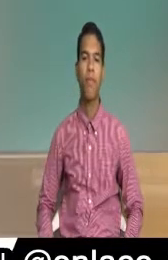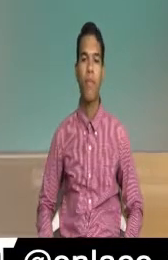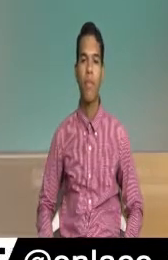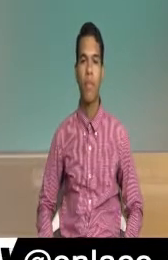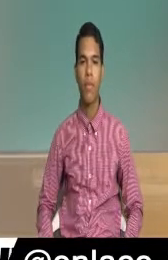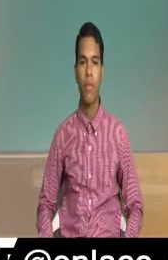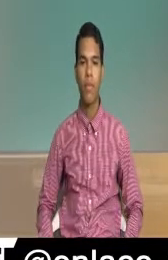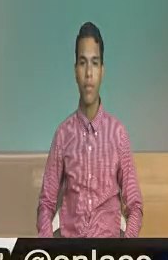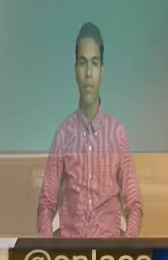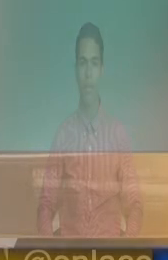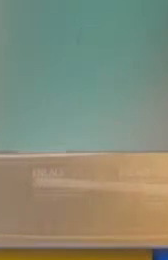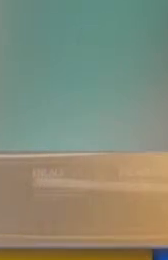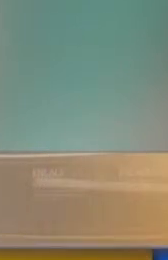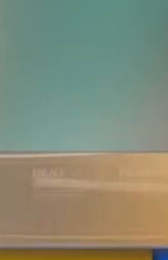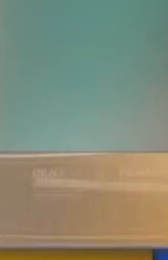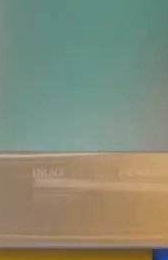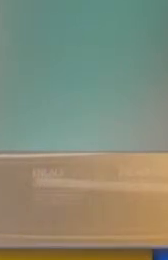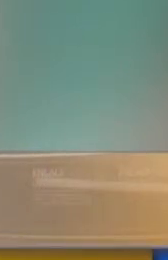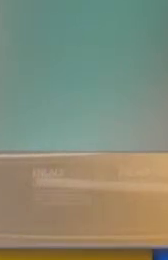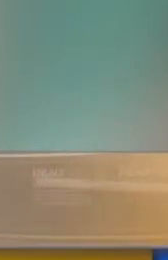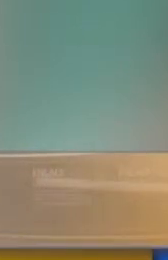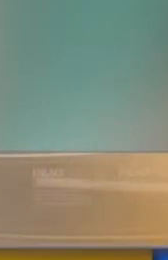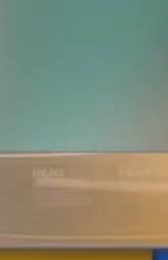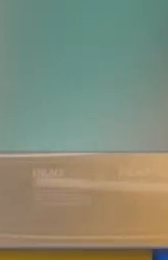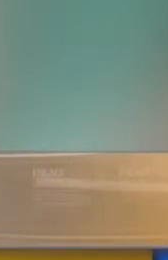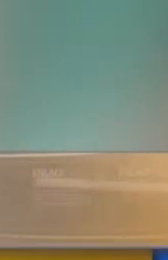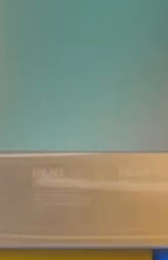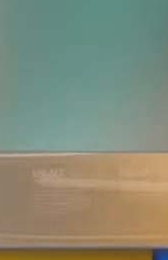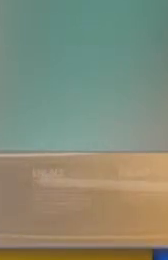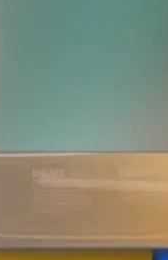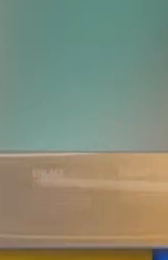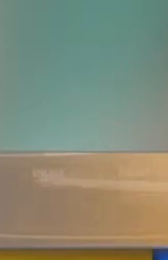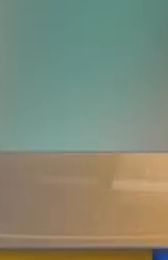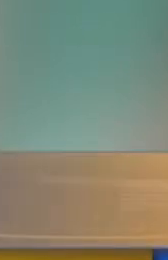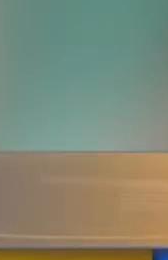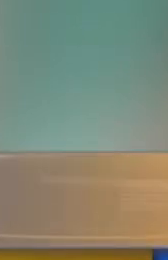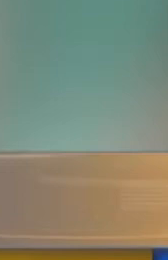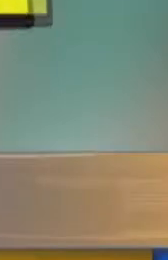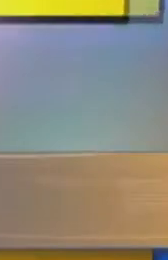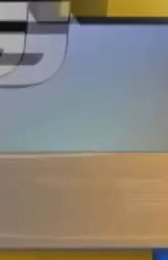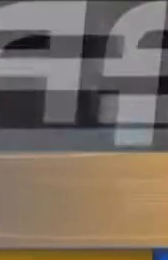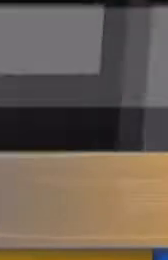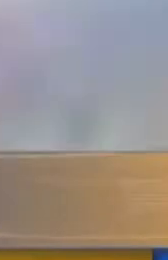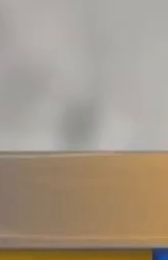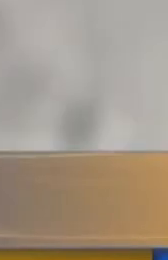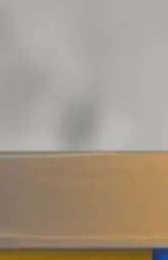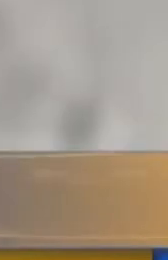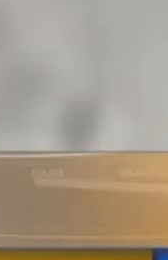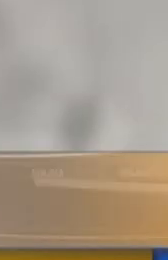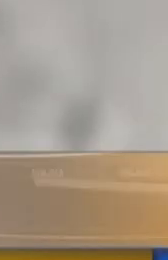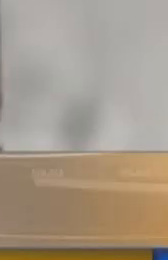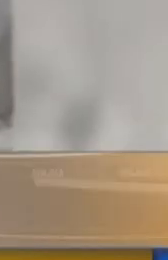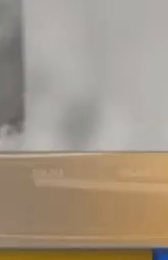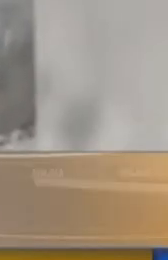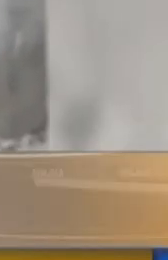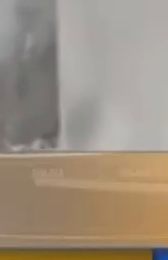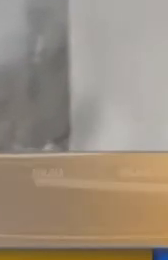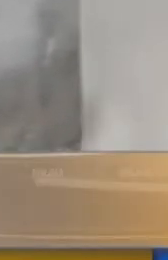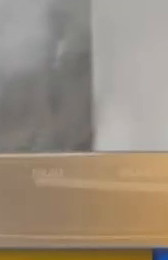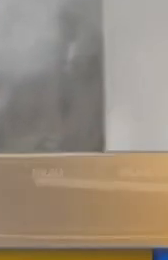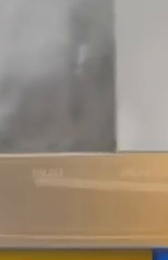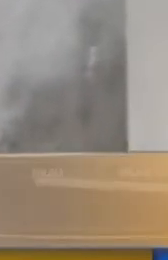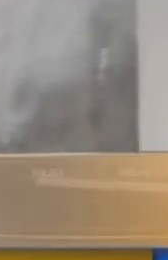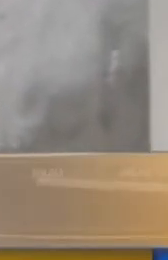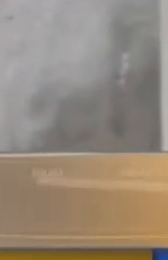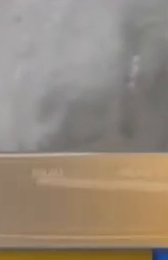Esta niña de 4 años de edad fue arrastrada literalmente por las aguas del río Cascajal, vereda La Llana, corregimiento Yarima. Por este hueco hecho en una vivienda,